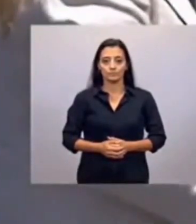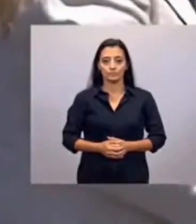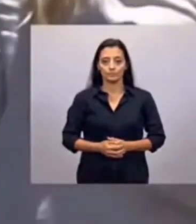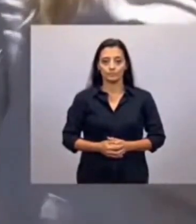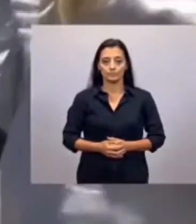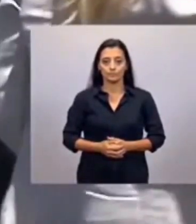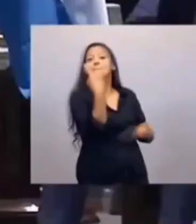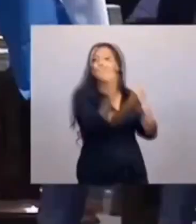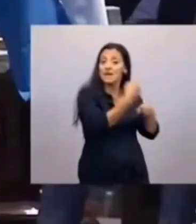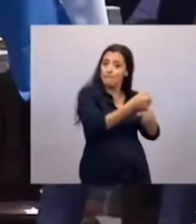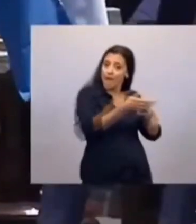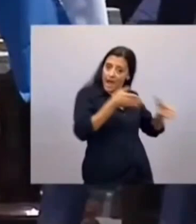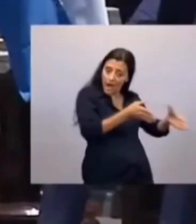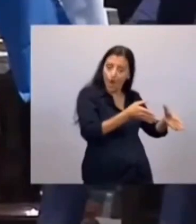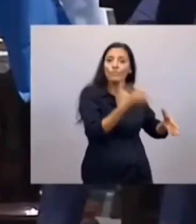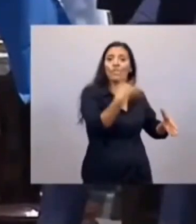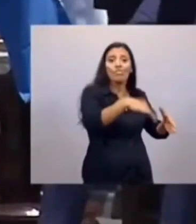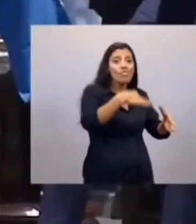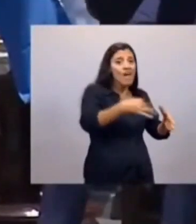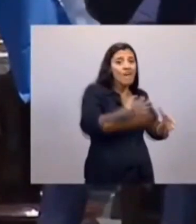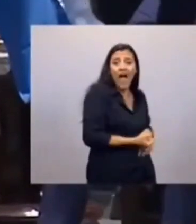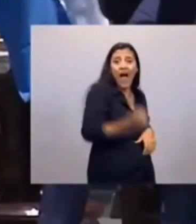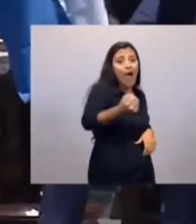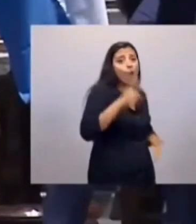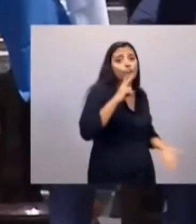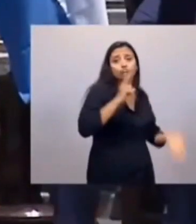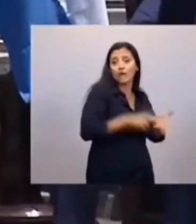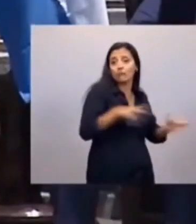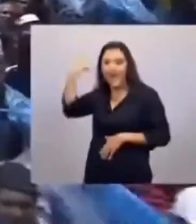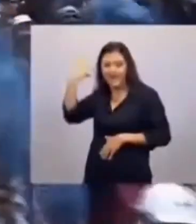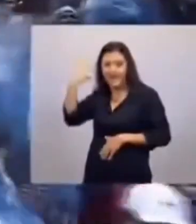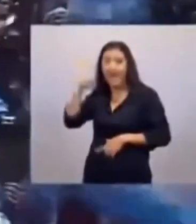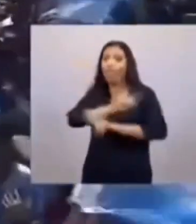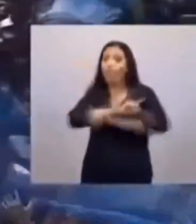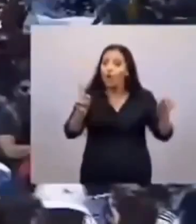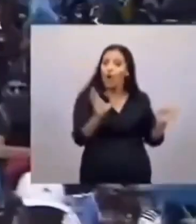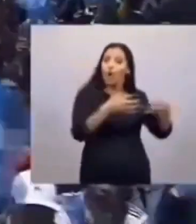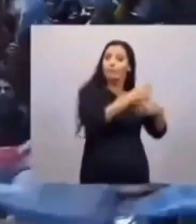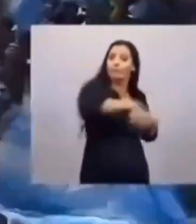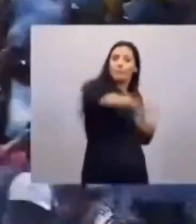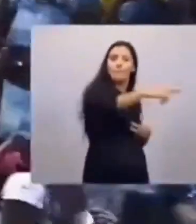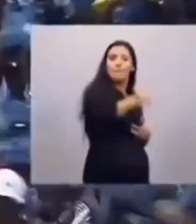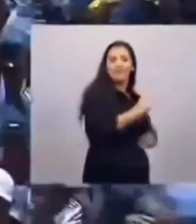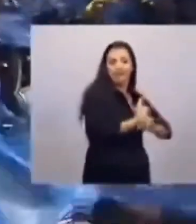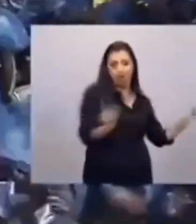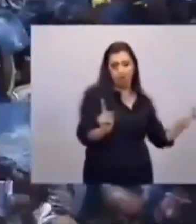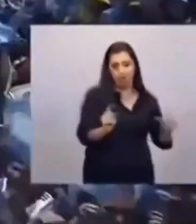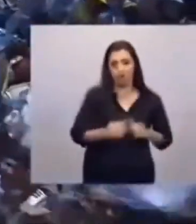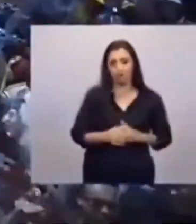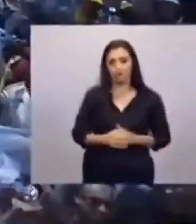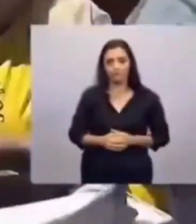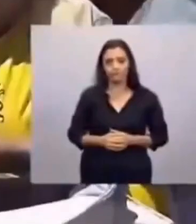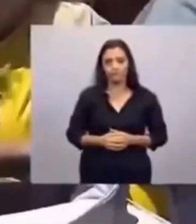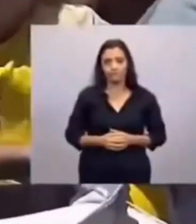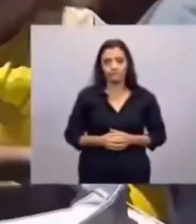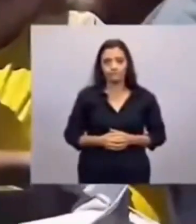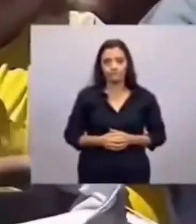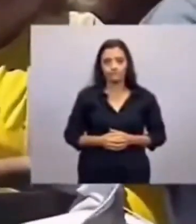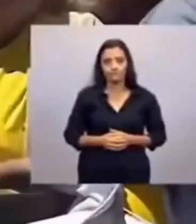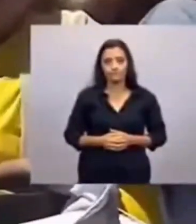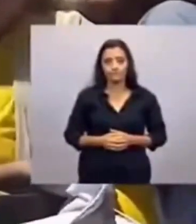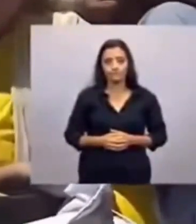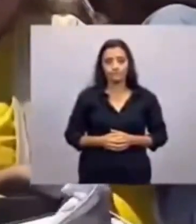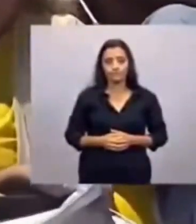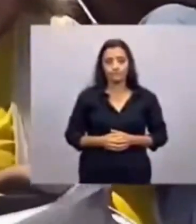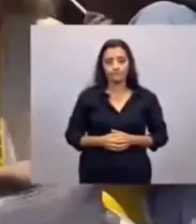paquetes de medidas en menos de un mes sin embargo el shock ha tenido hasta ahora